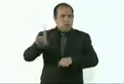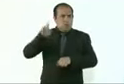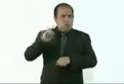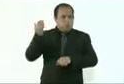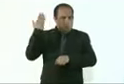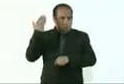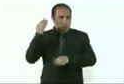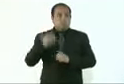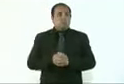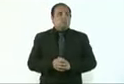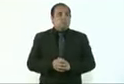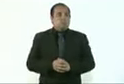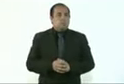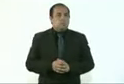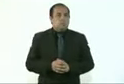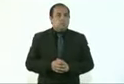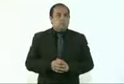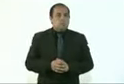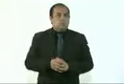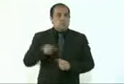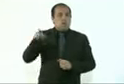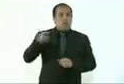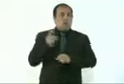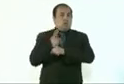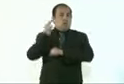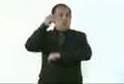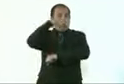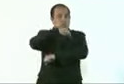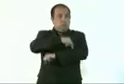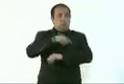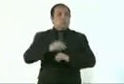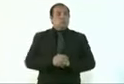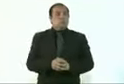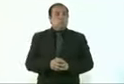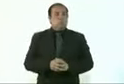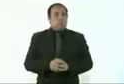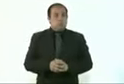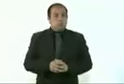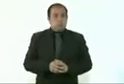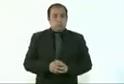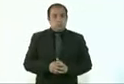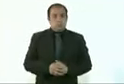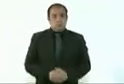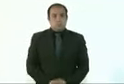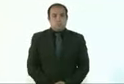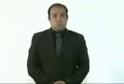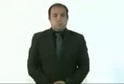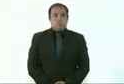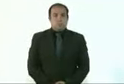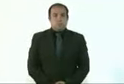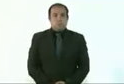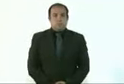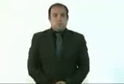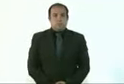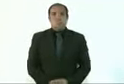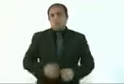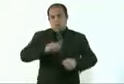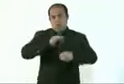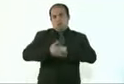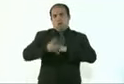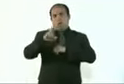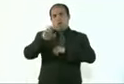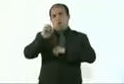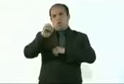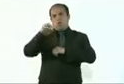ahí en el Monumento a la Revolución, y ya terminó la romería y